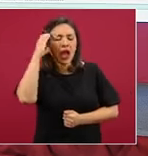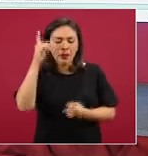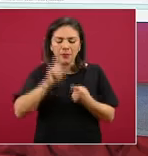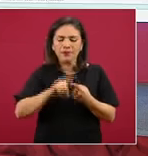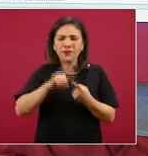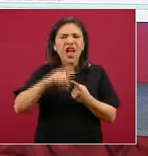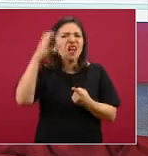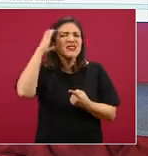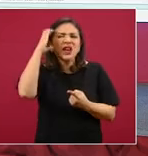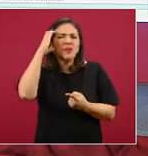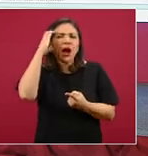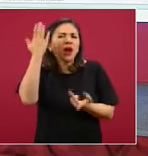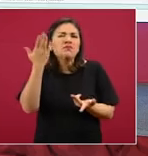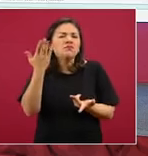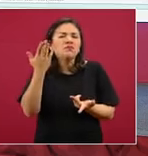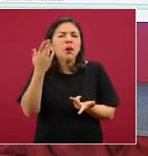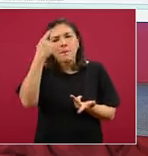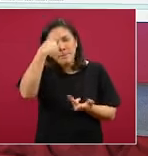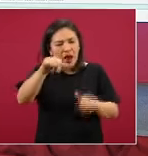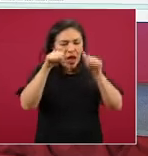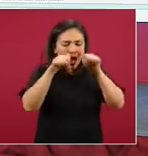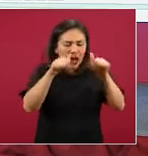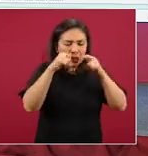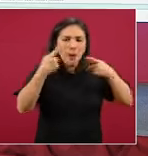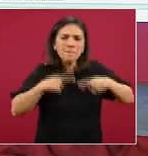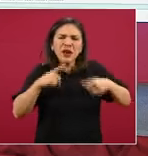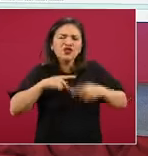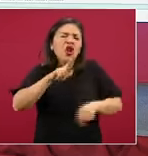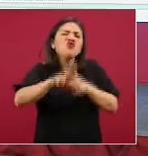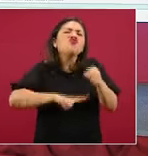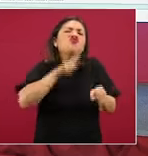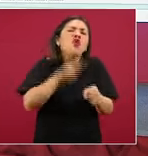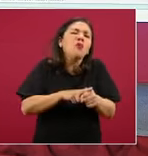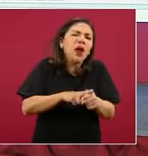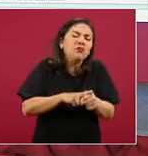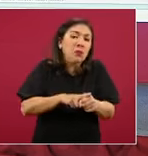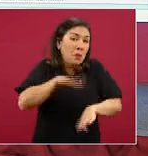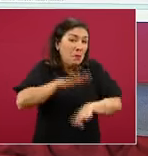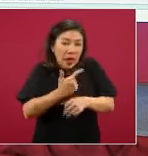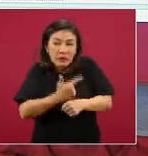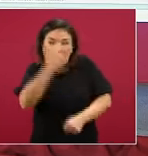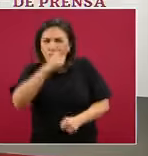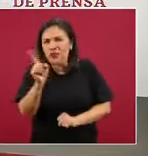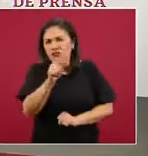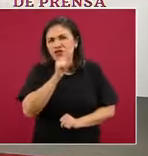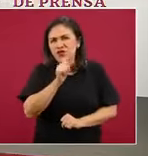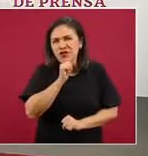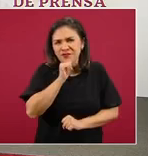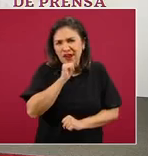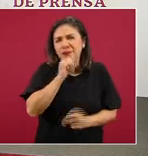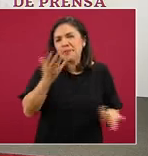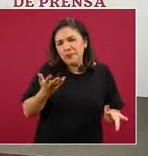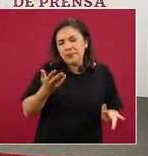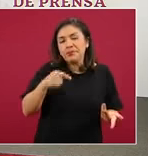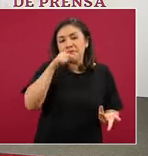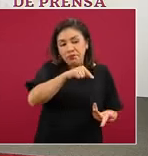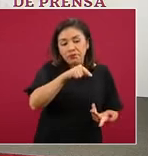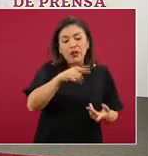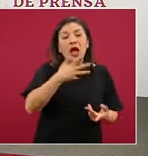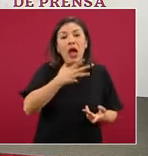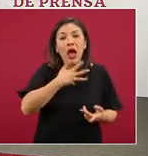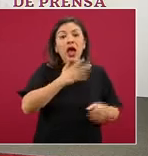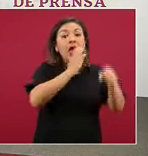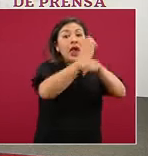camas para la atención de pacientes generales que no están en un estado crítico, en donde también tenemos